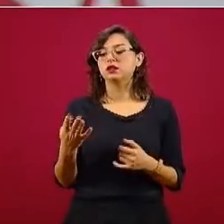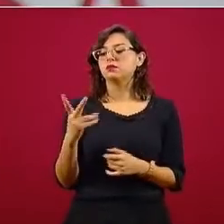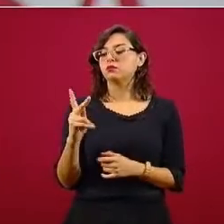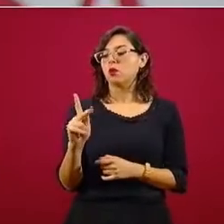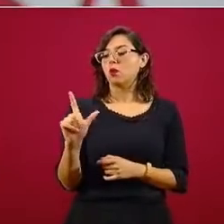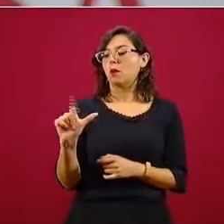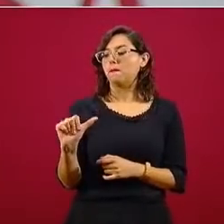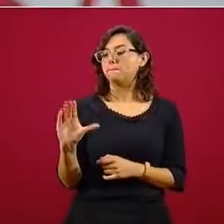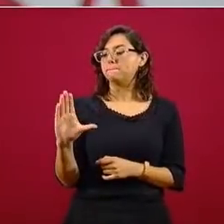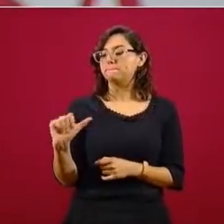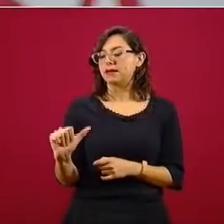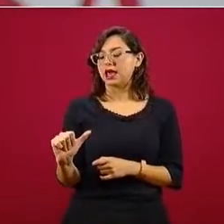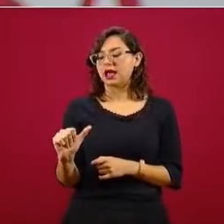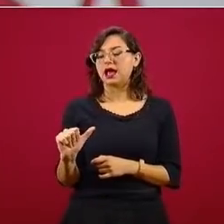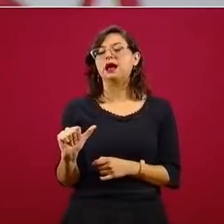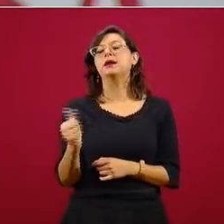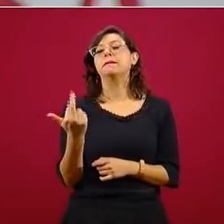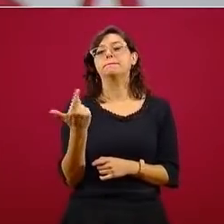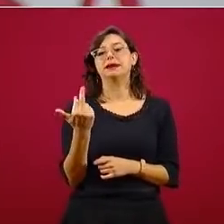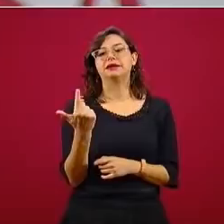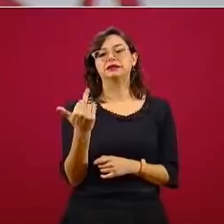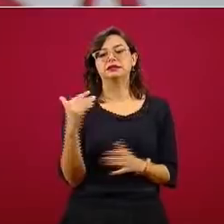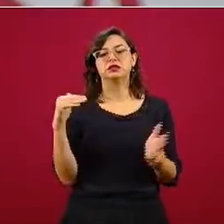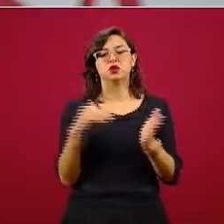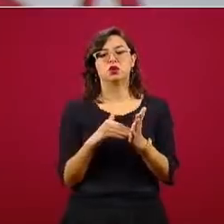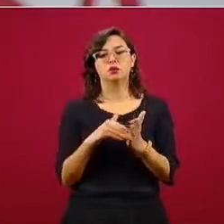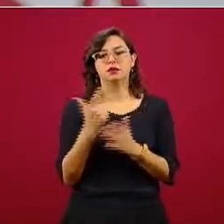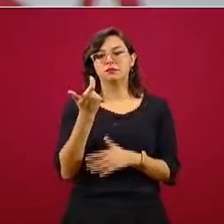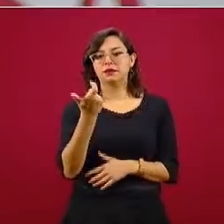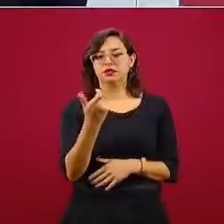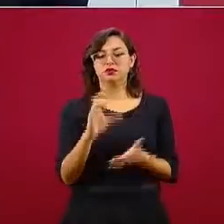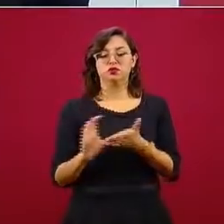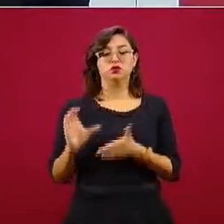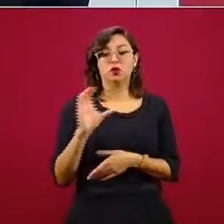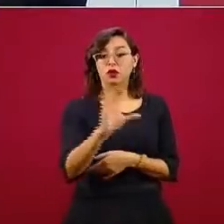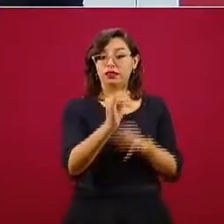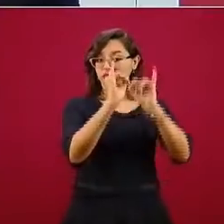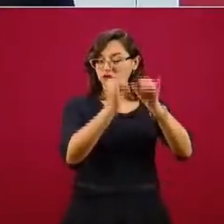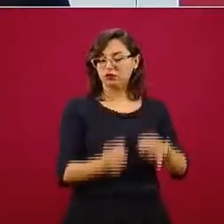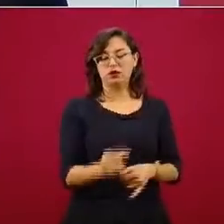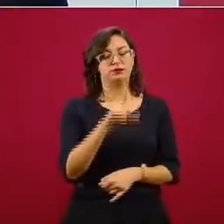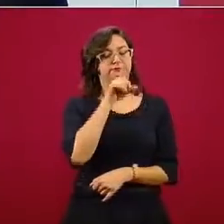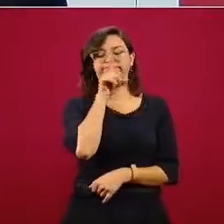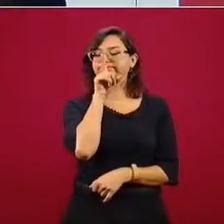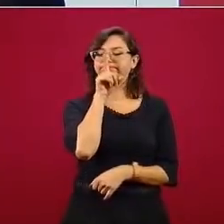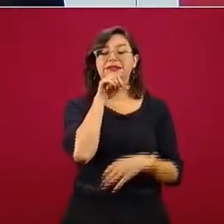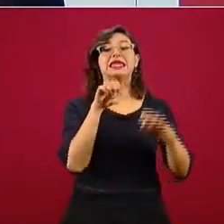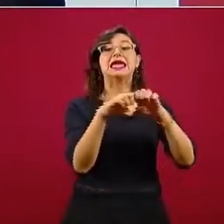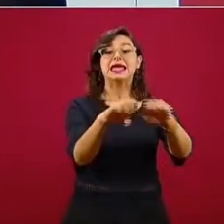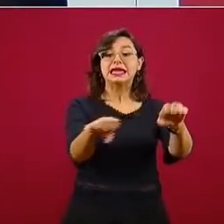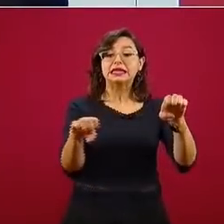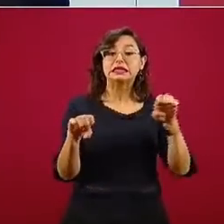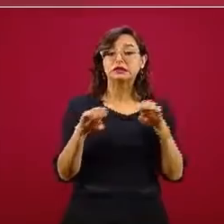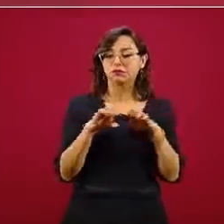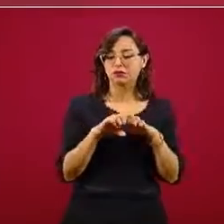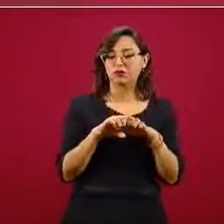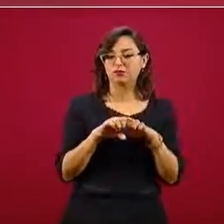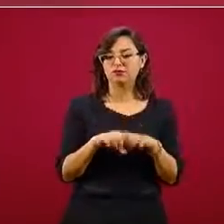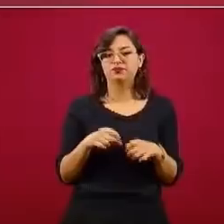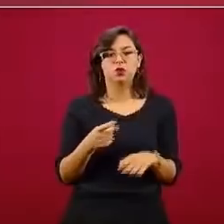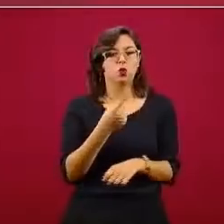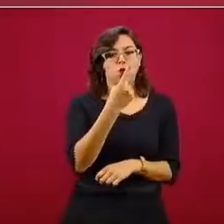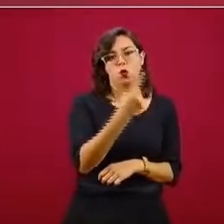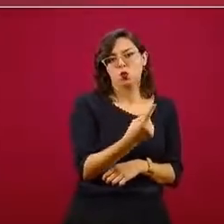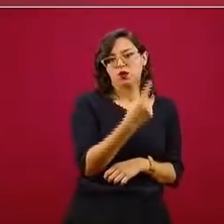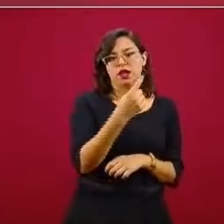placa, junto con un numerario de 25,000 pesos para equipos COVID. Es decir, esta es una placa que puede recibir uno o